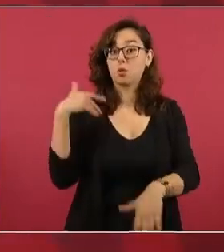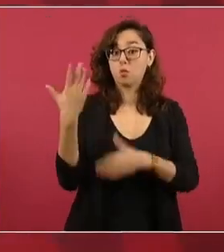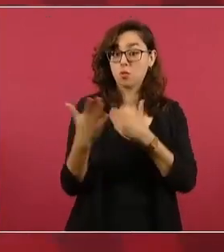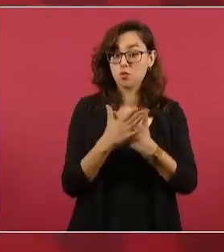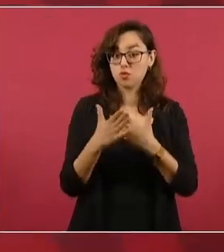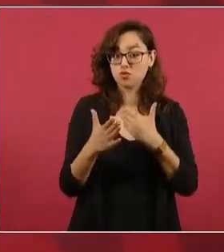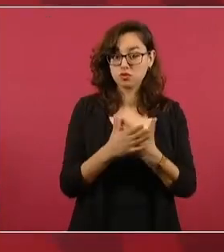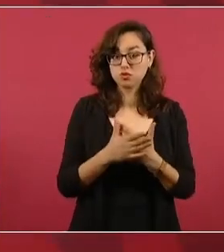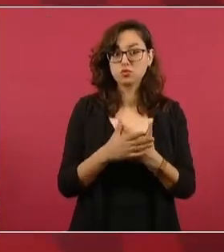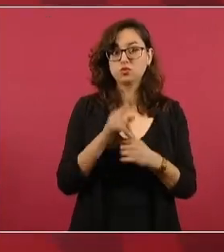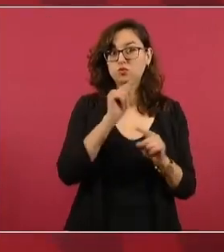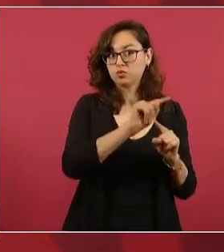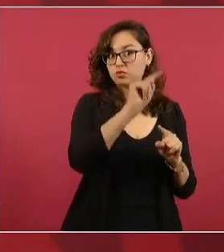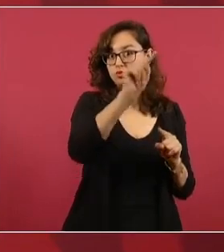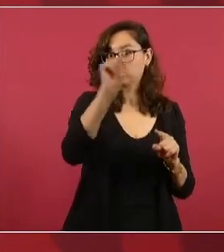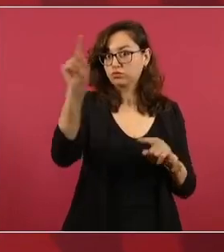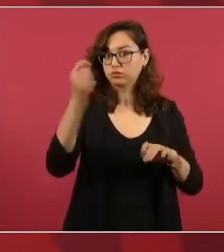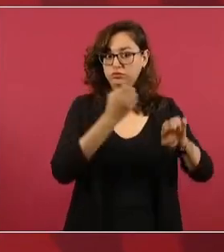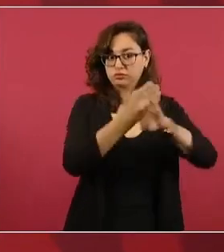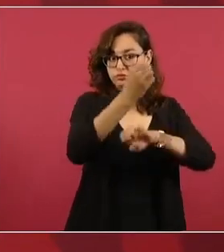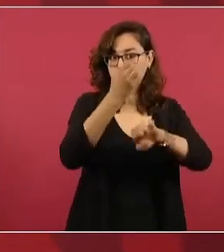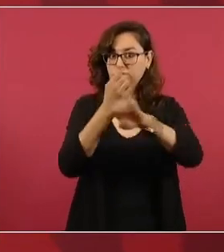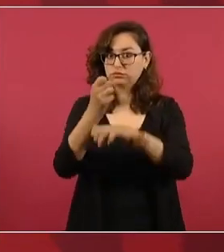que participen,